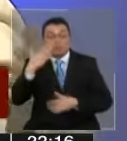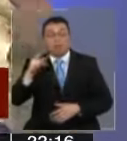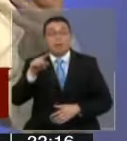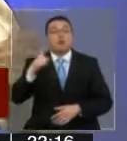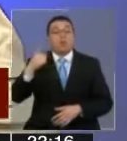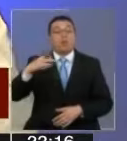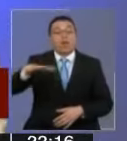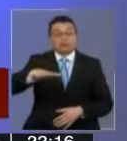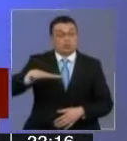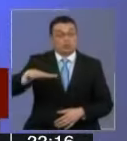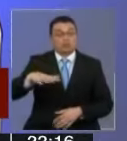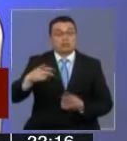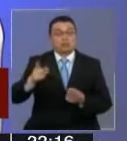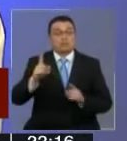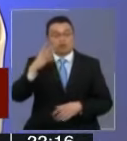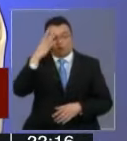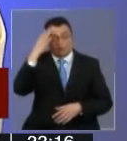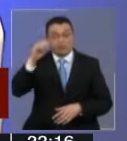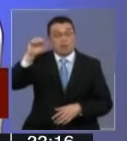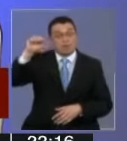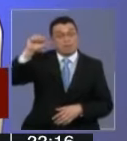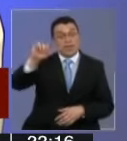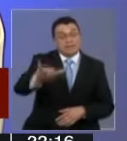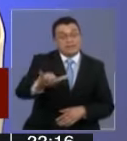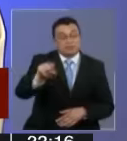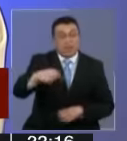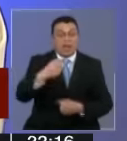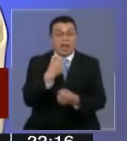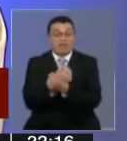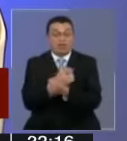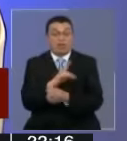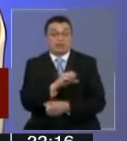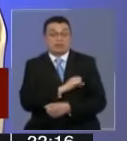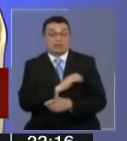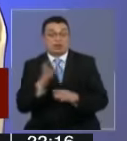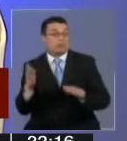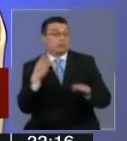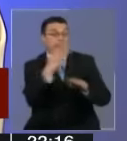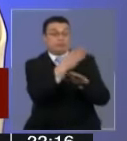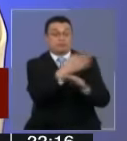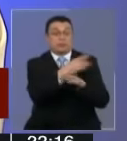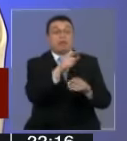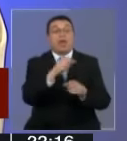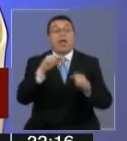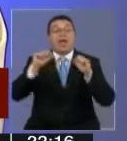situación estructural. No nos olvidemos que en Aysén hubo que ya carabineros de Santiago, porque los carabineros allá no querían detener a la gente